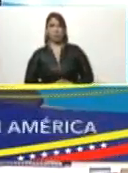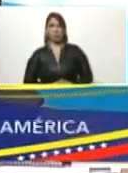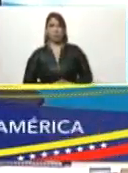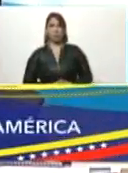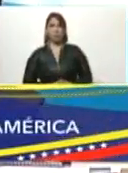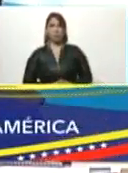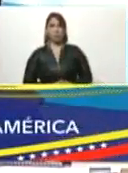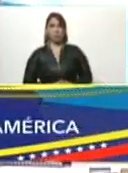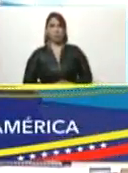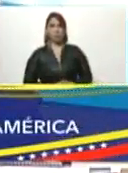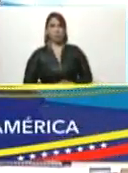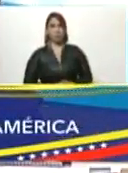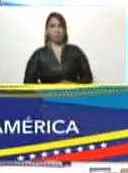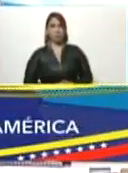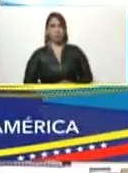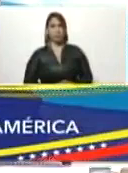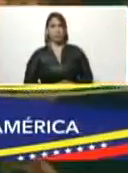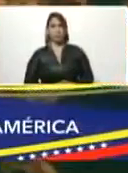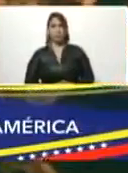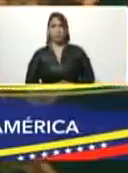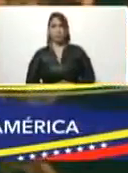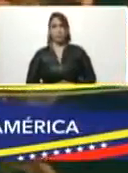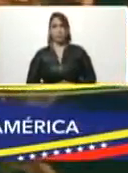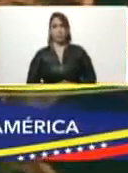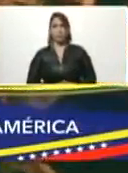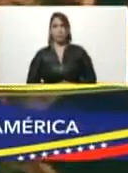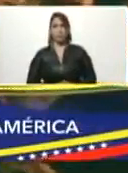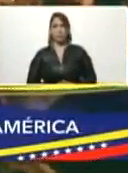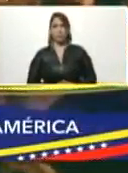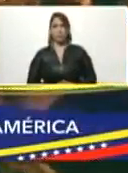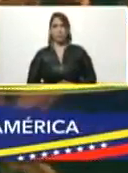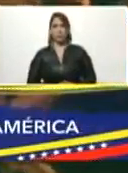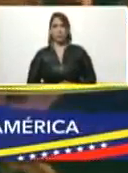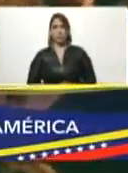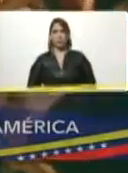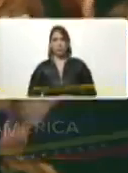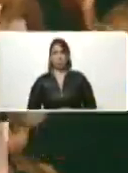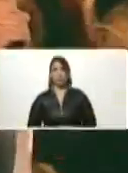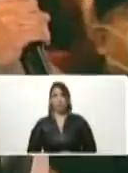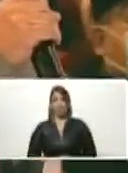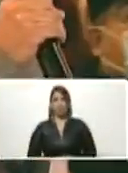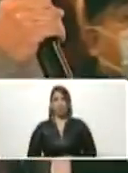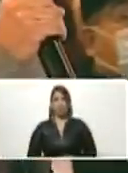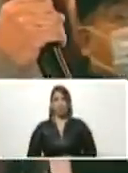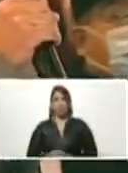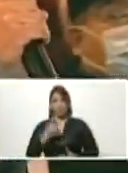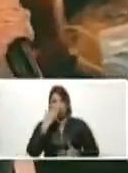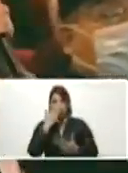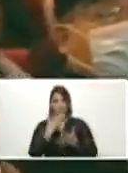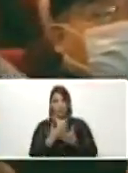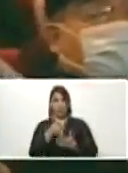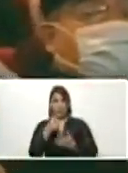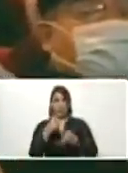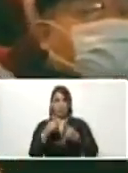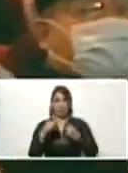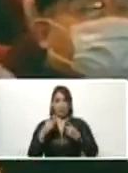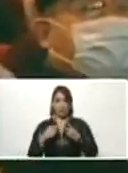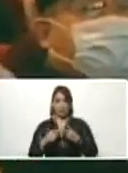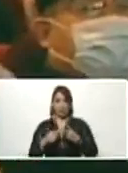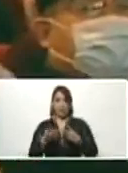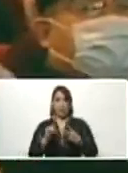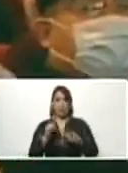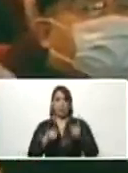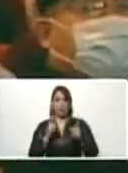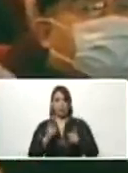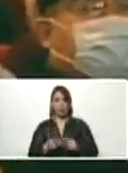los imperios, Ernesto. ¿Qué más tiene Ernesto? Presidente, frente a esa descripción, hay algunos